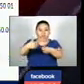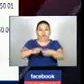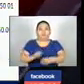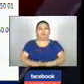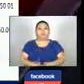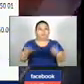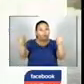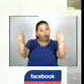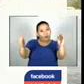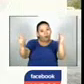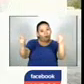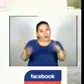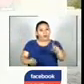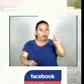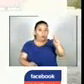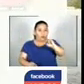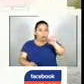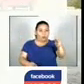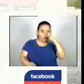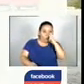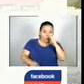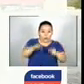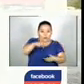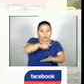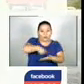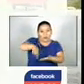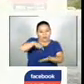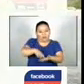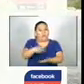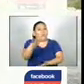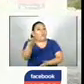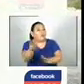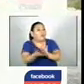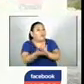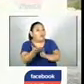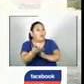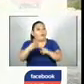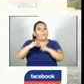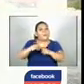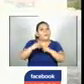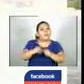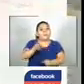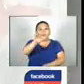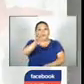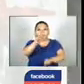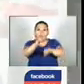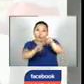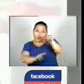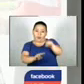un comparativo para el 1 de junio en la zona central, la gasolina especial costaba